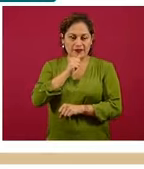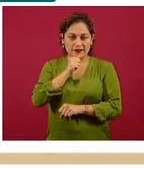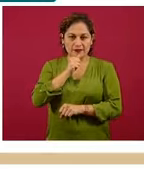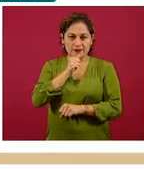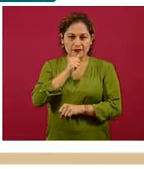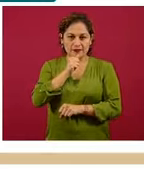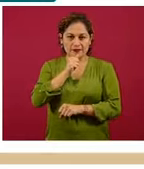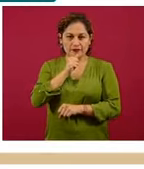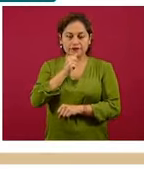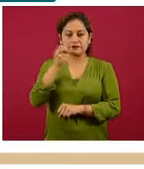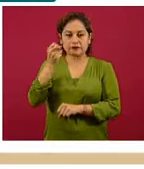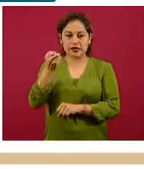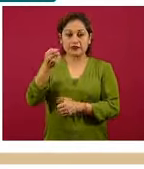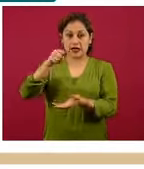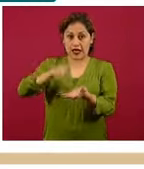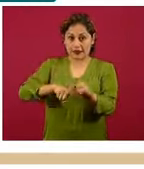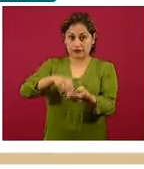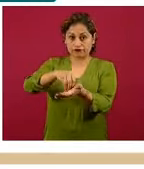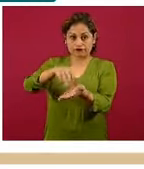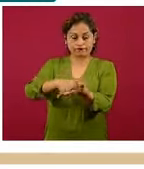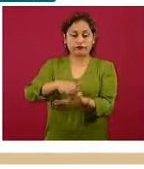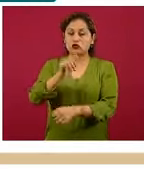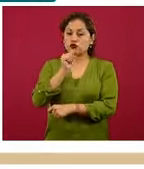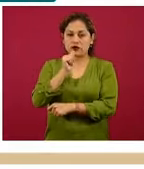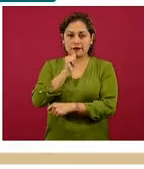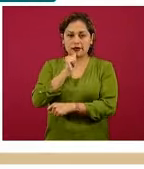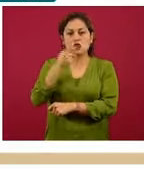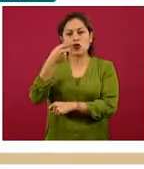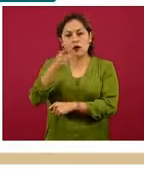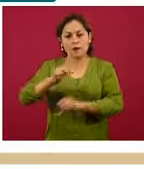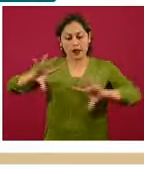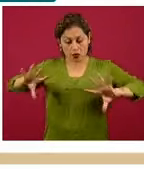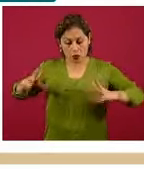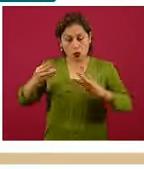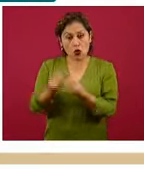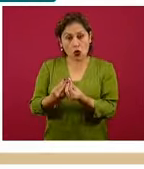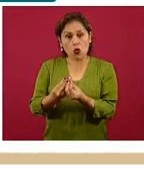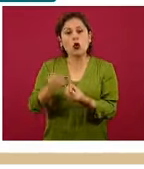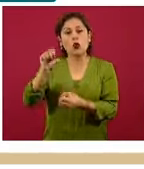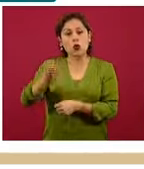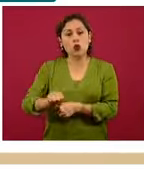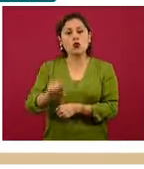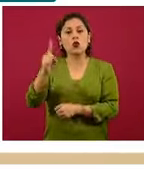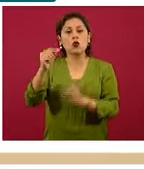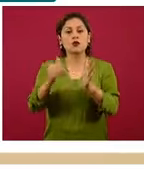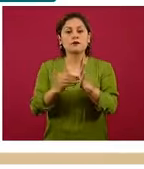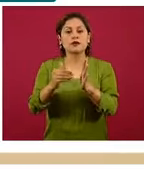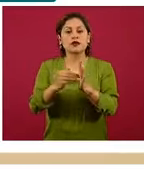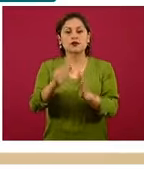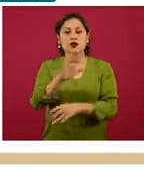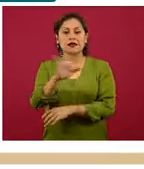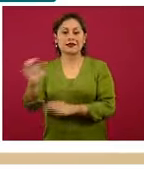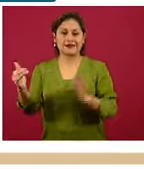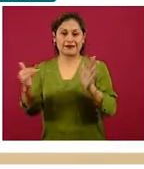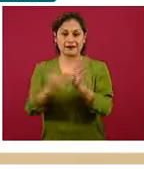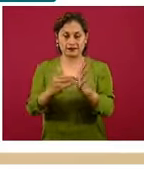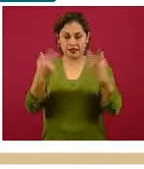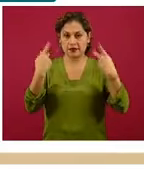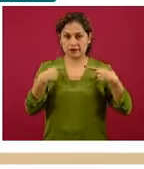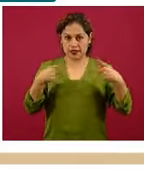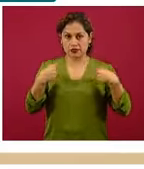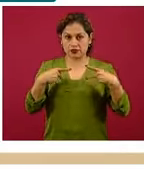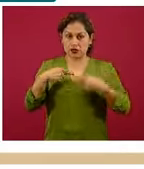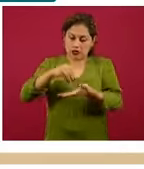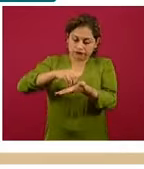en el sistema. Y por eso llegamos a esta cifra, que para el día de hoy ya es más de 1.500.000 personas registradas en el